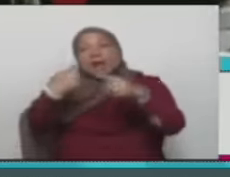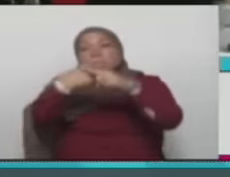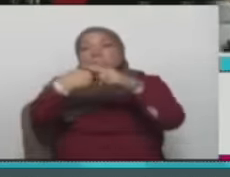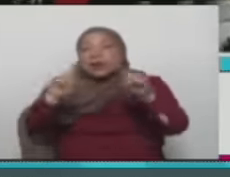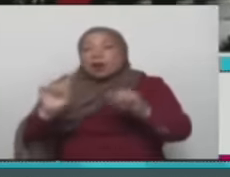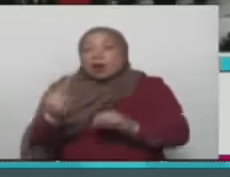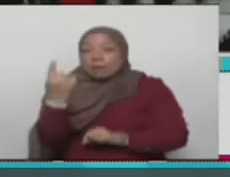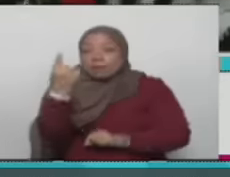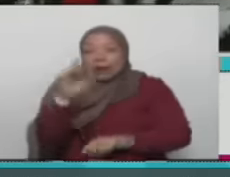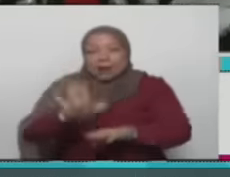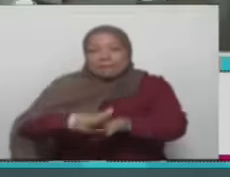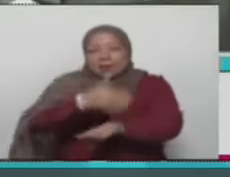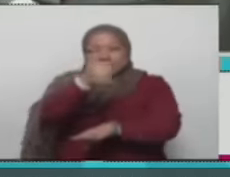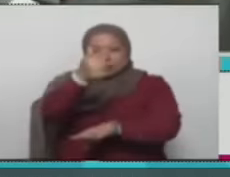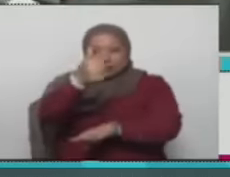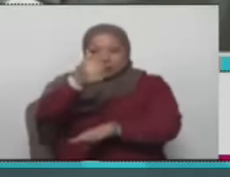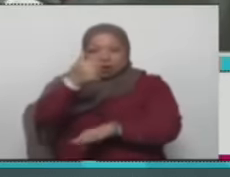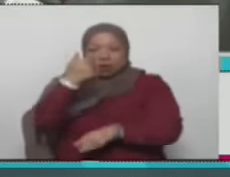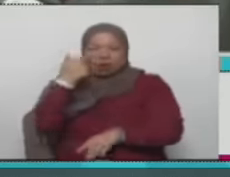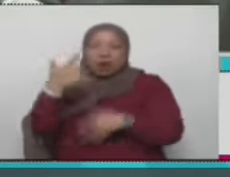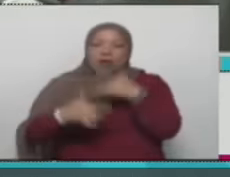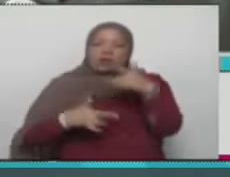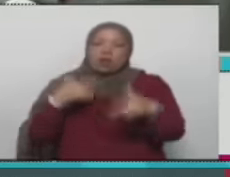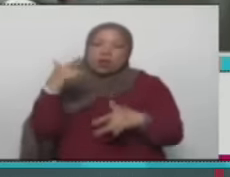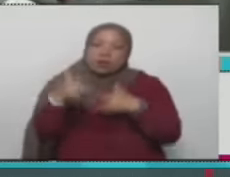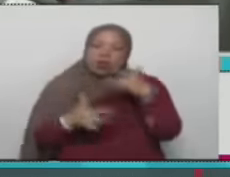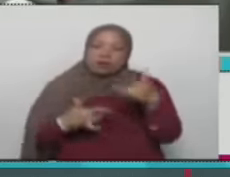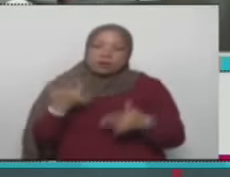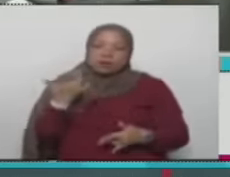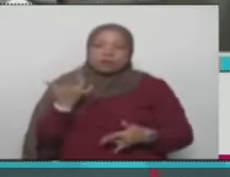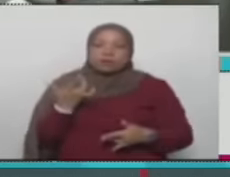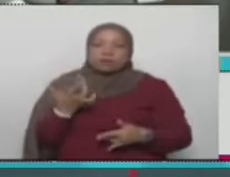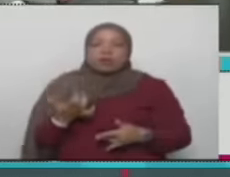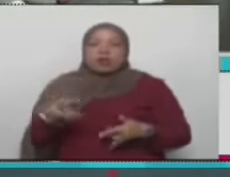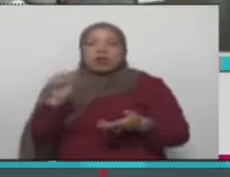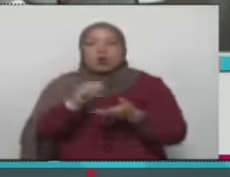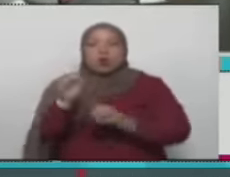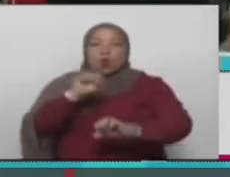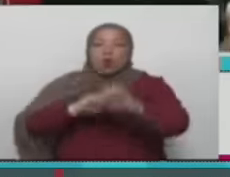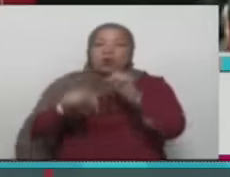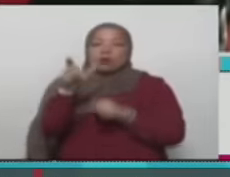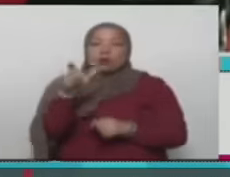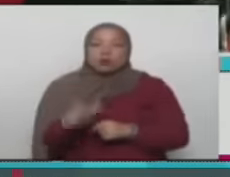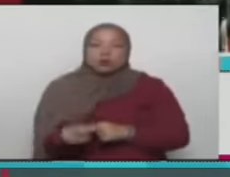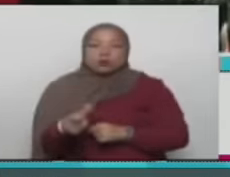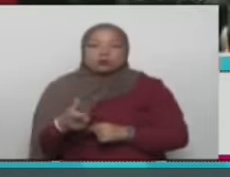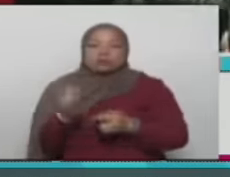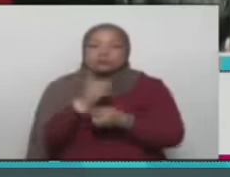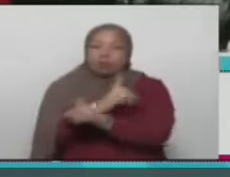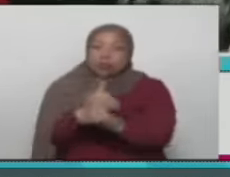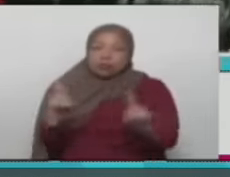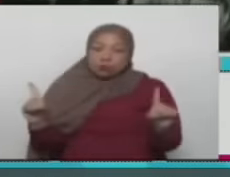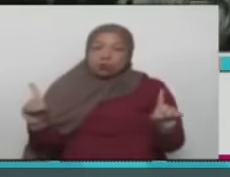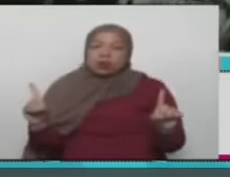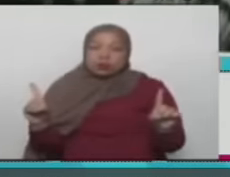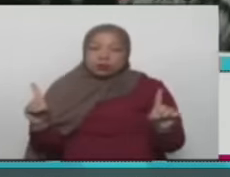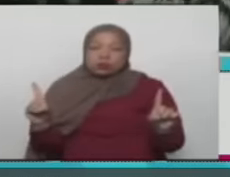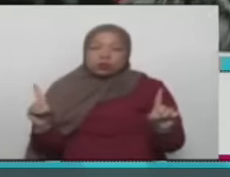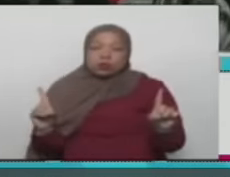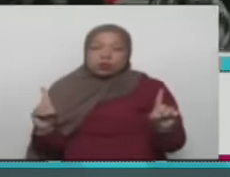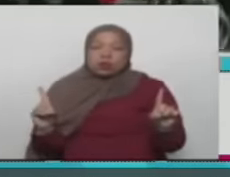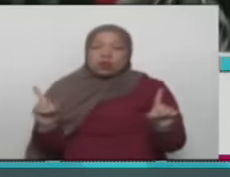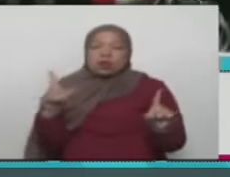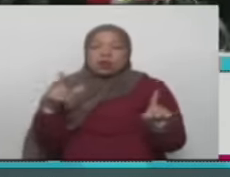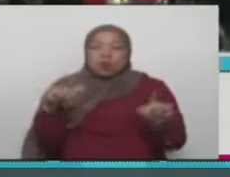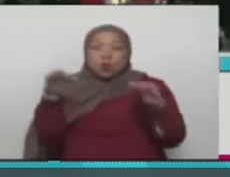Yo siempre vi ese acto, no solo como un acto republicano, democrático, de una